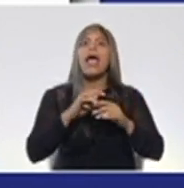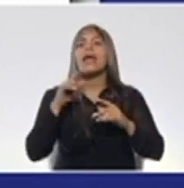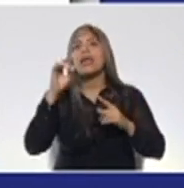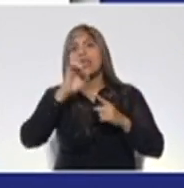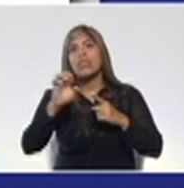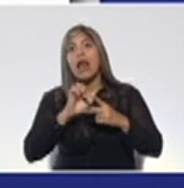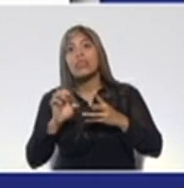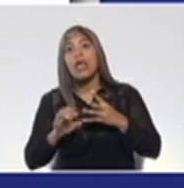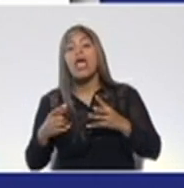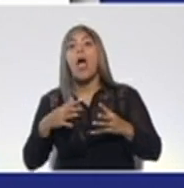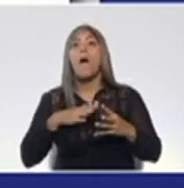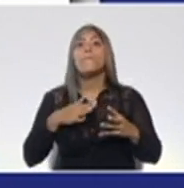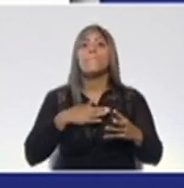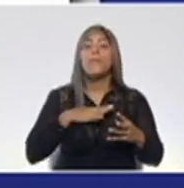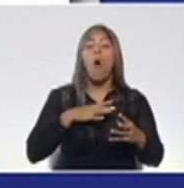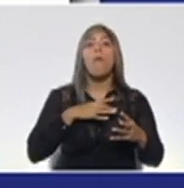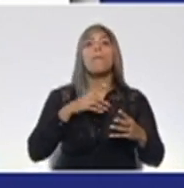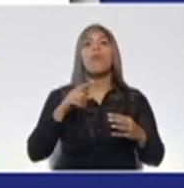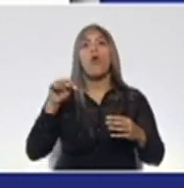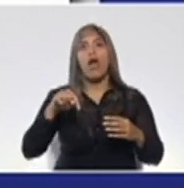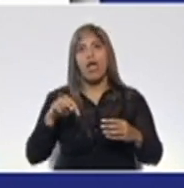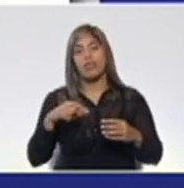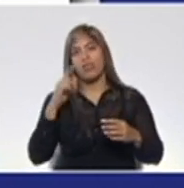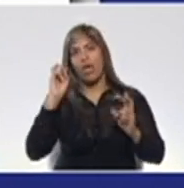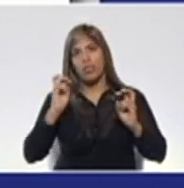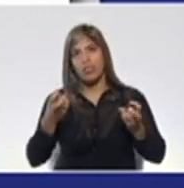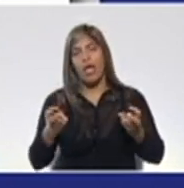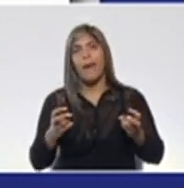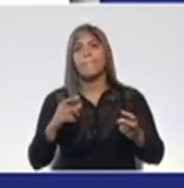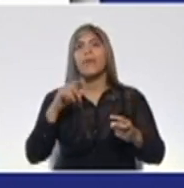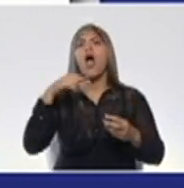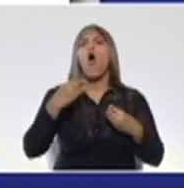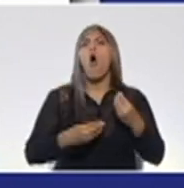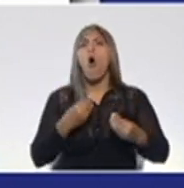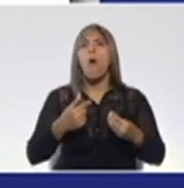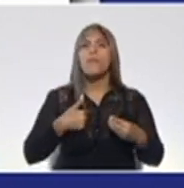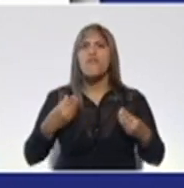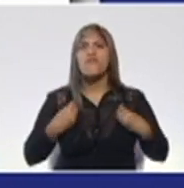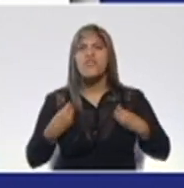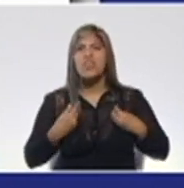de este contenido y posterior aplicarlo a nuestro día a día.